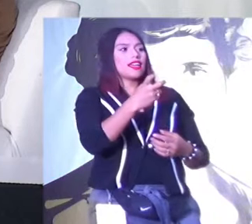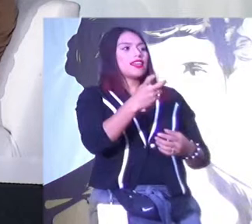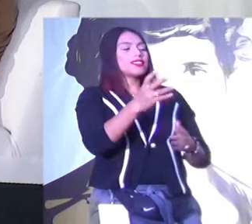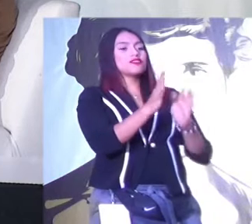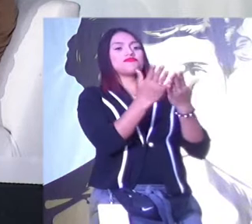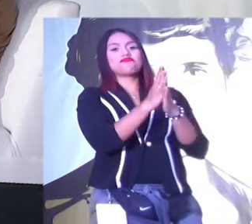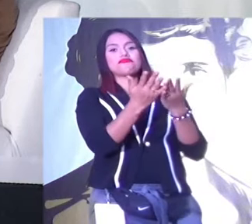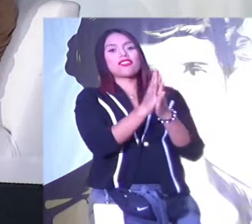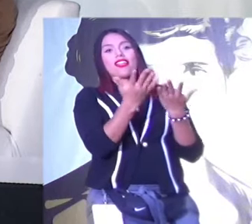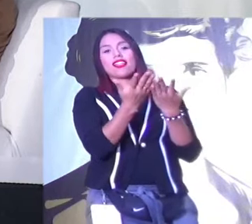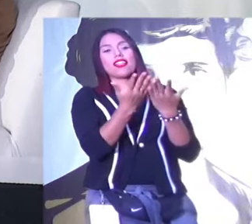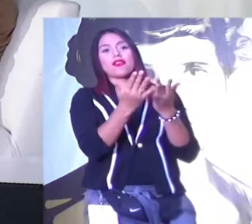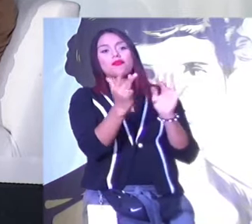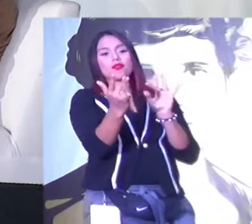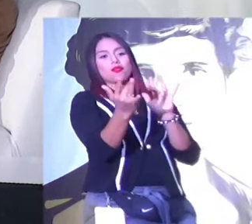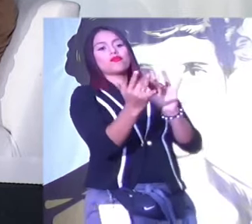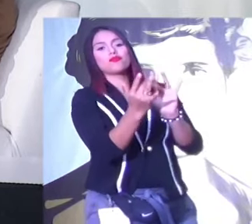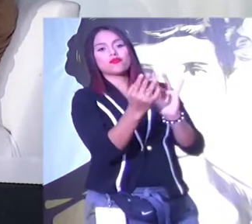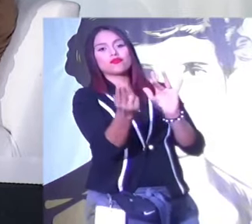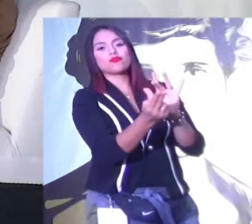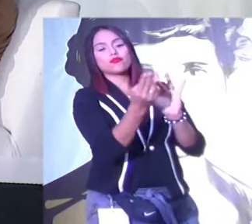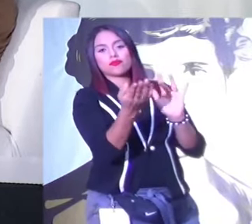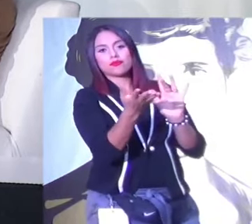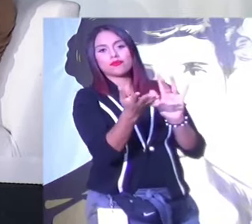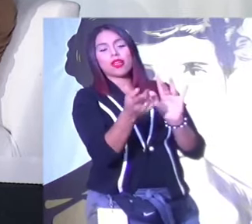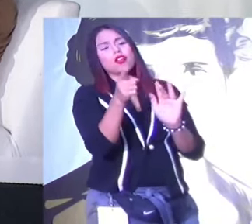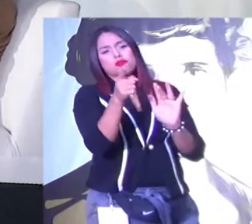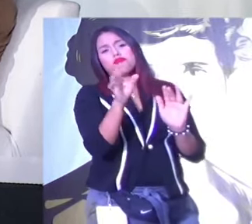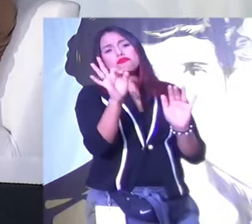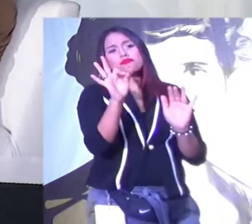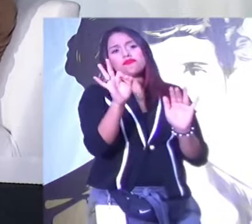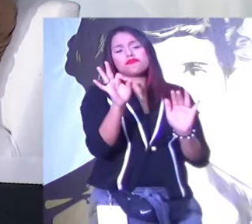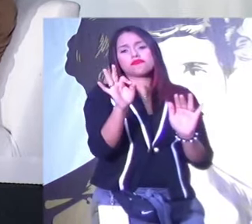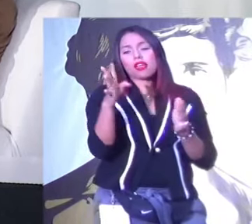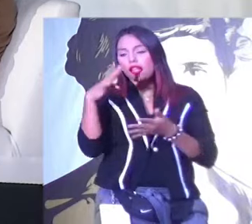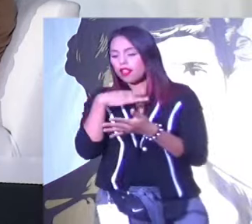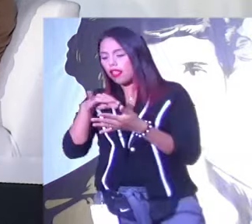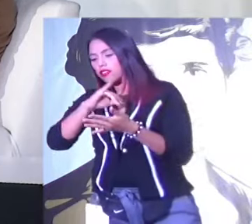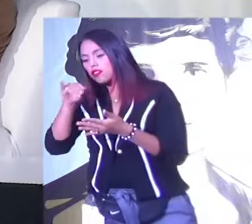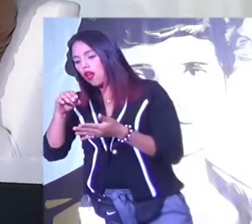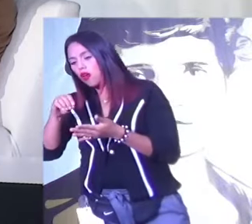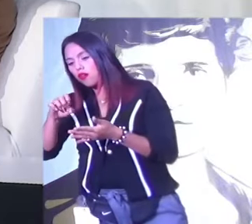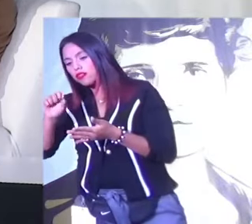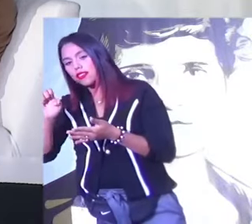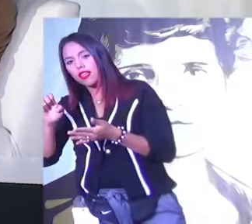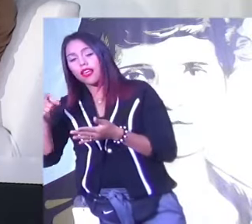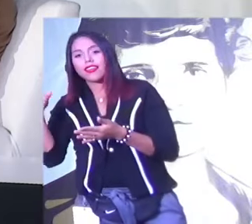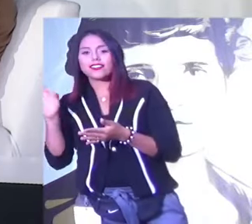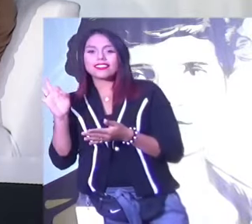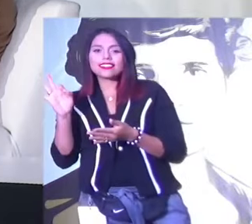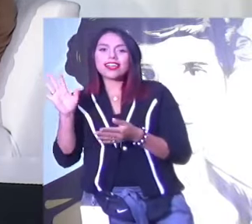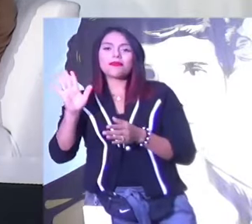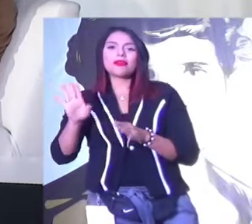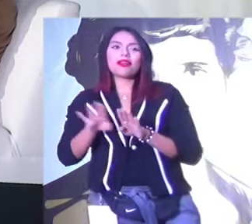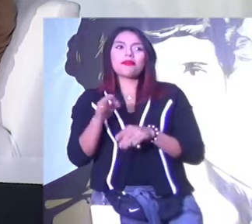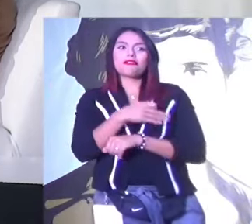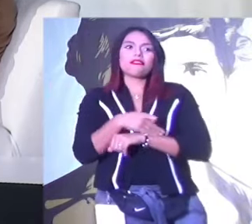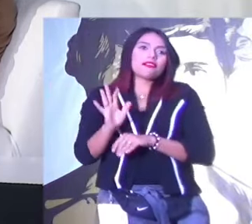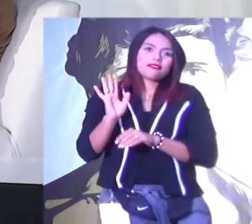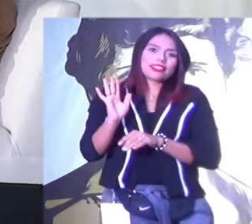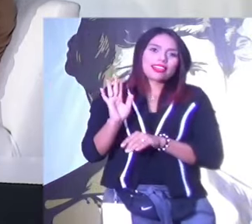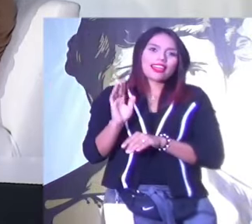los lectores, ¿no? Yo creo que si tú disfrutas a José Agustín, pues que bueno, yo soy su pariente, a lo mejor también vas a disfrutar